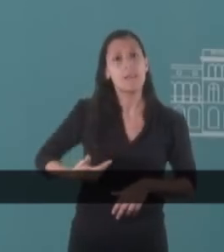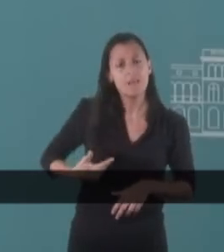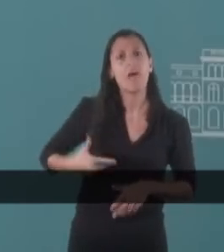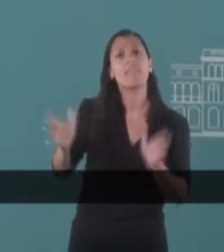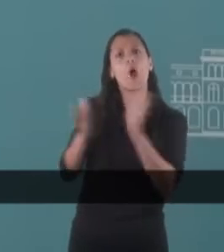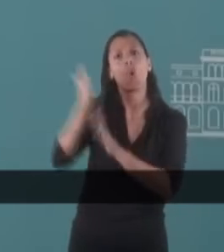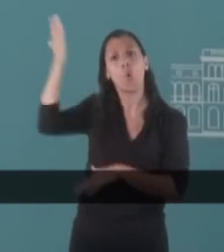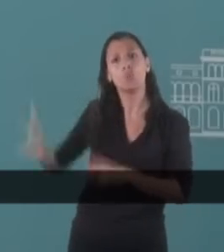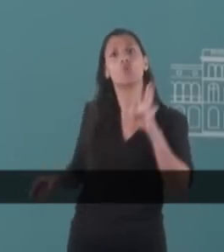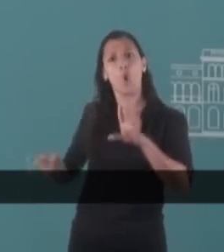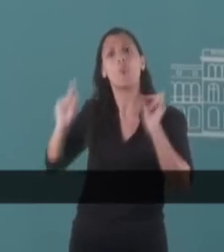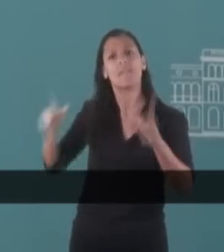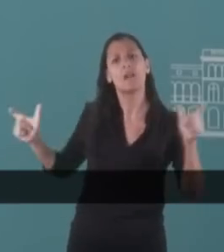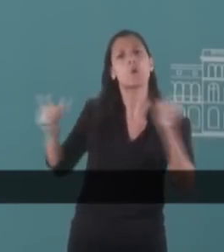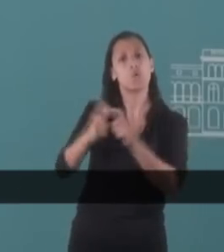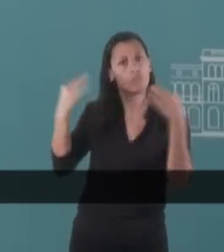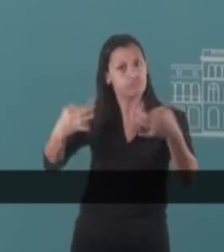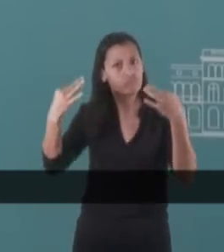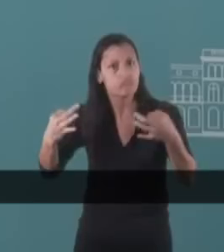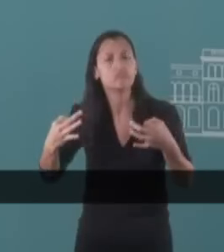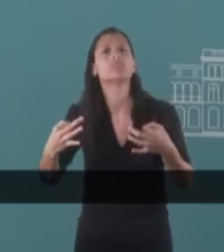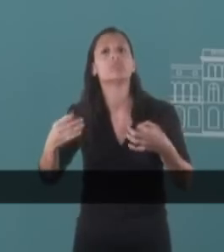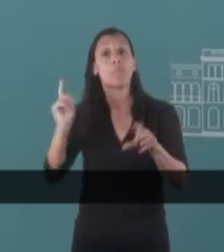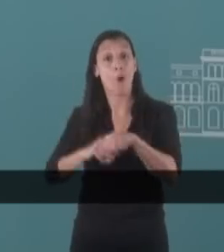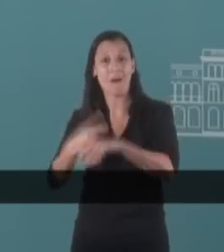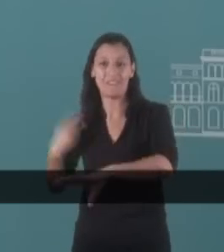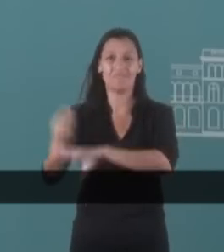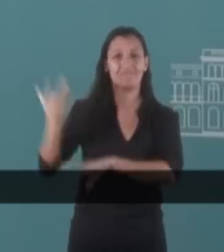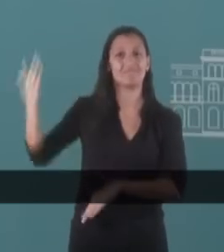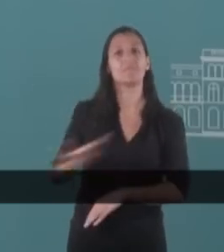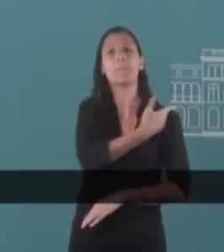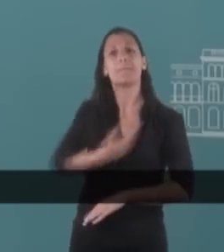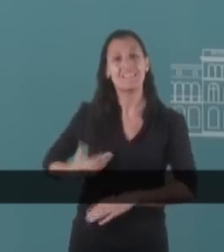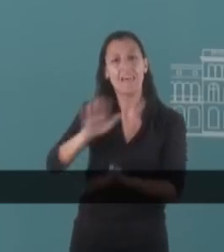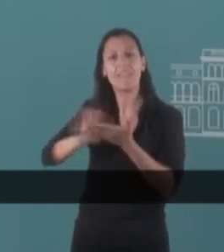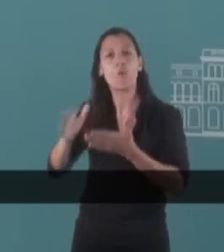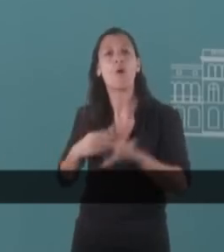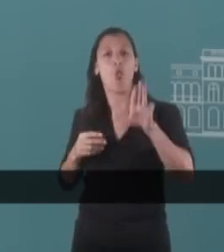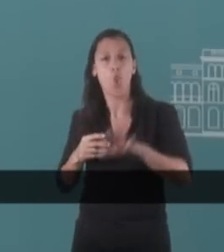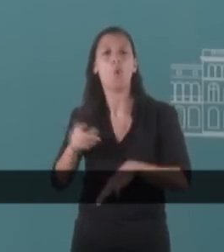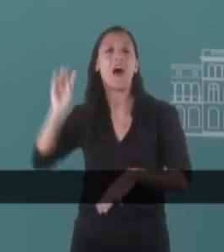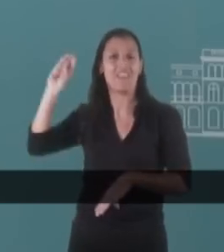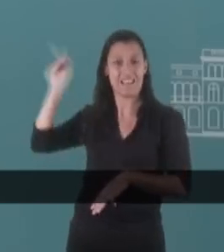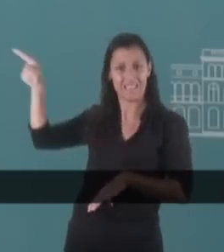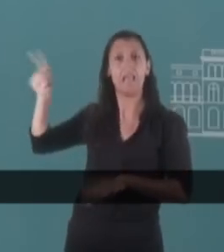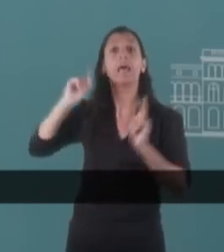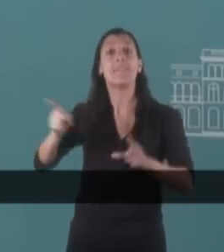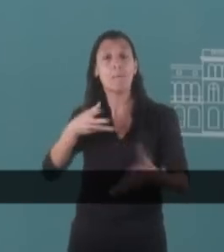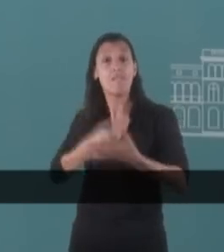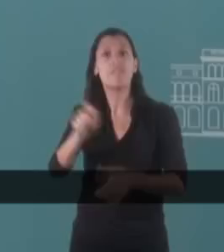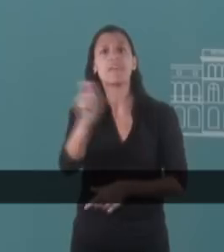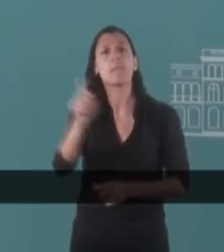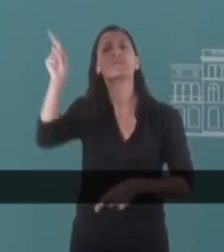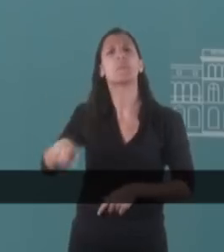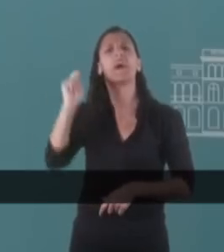bilateral posterior a ese día tan emocionante que fue el día en que asumió Lula por su nueva presidencia, su nuevo mandato. También a fin de mes viene